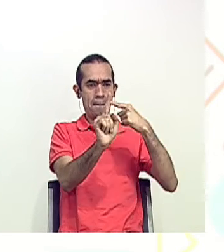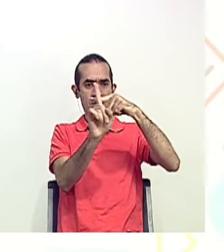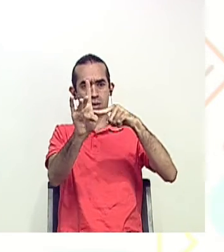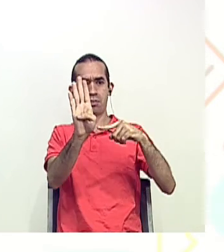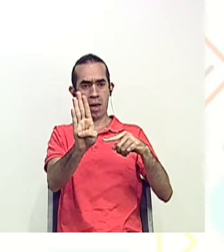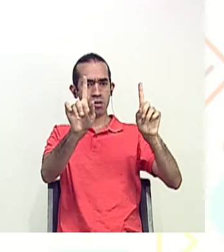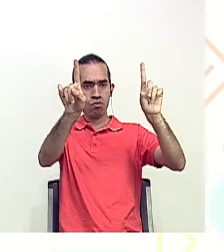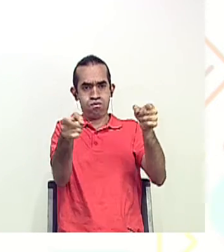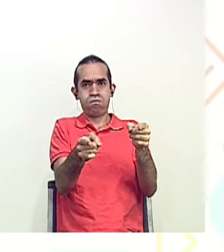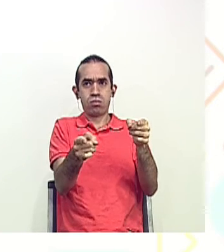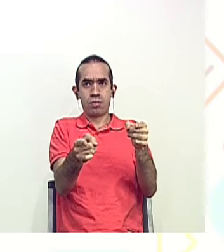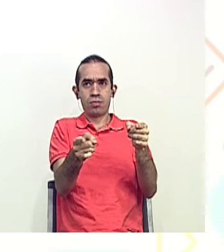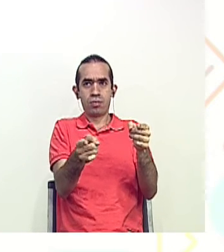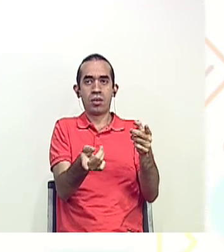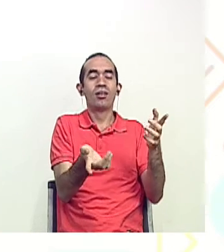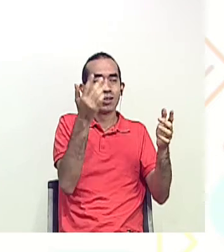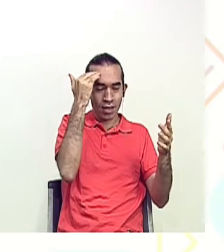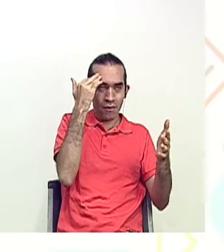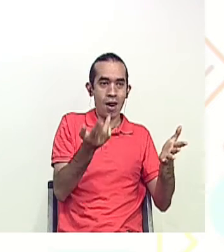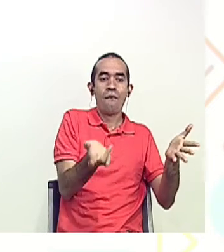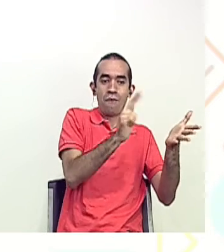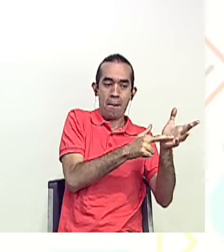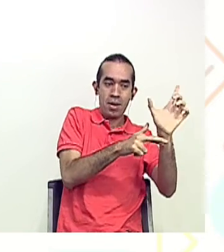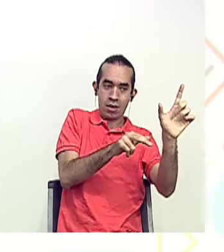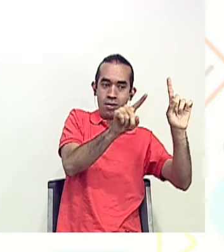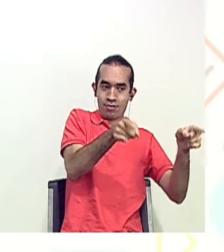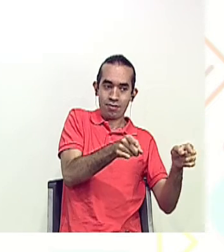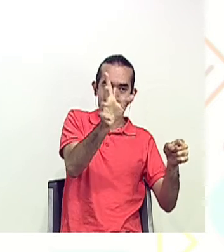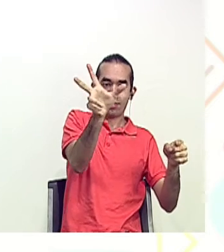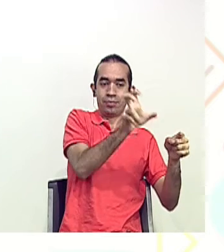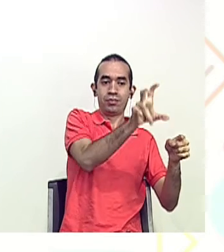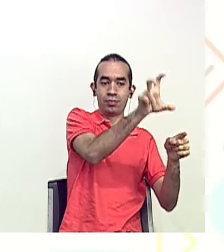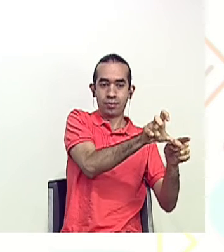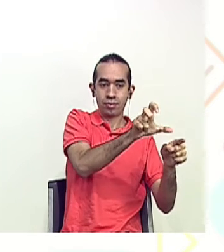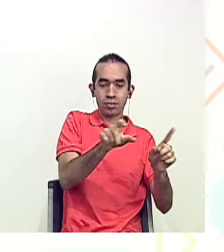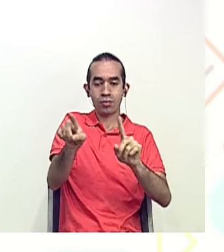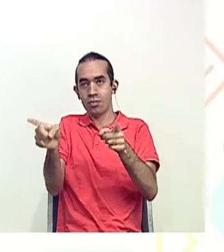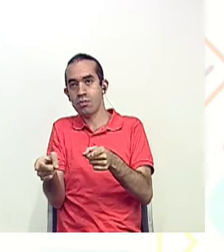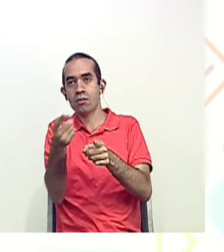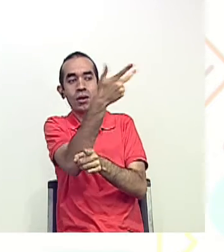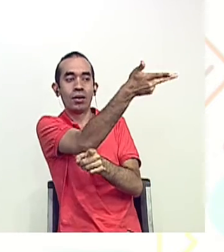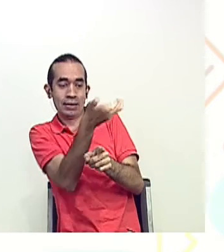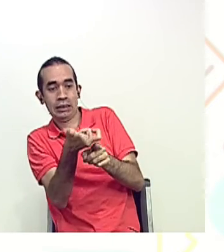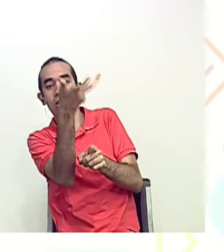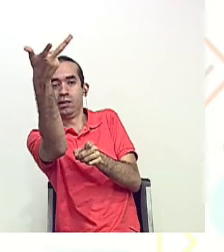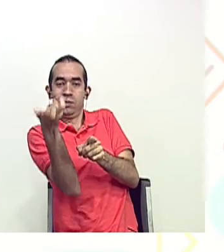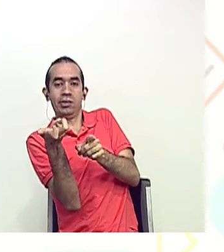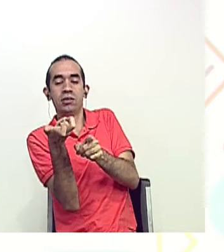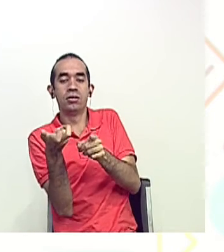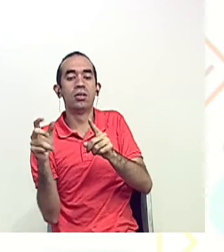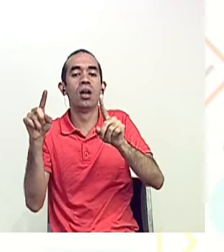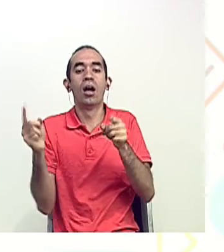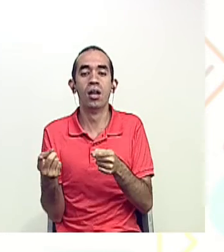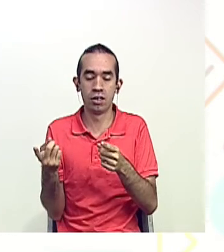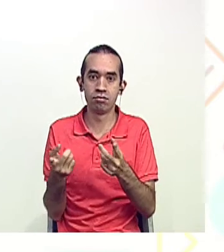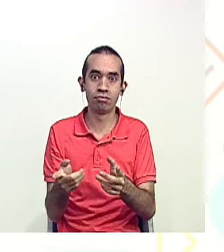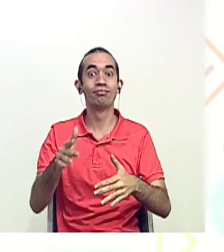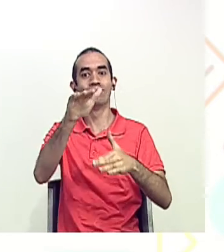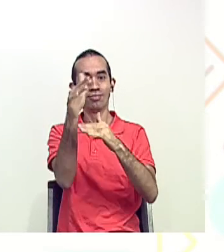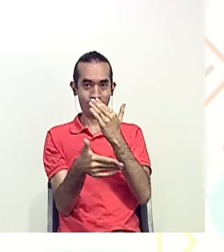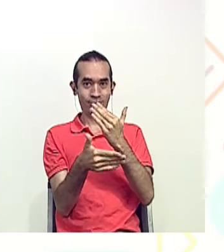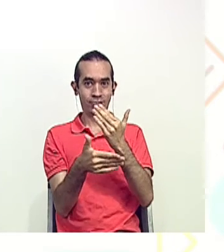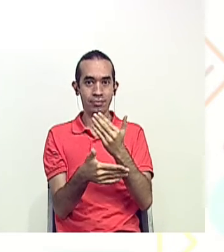Agrupamos en uno lo que se repite y en el otro lo que va adelante de ellos, o realizando la